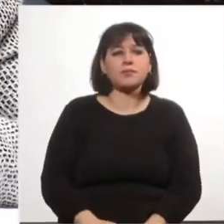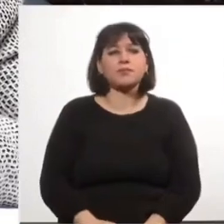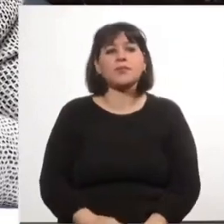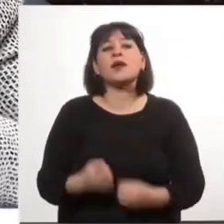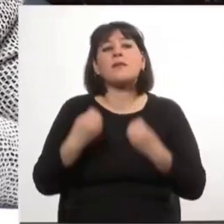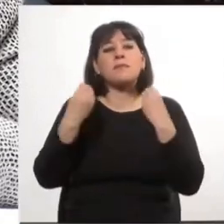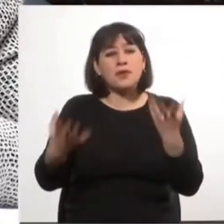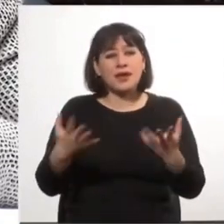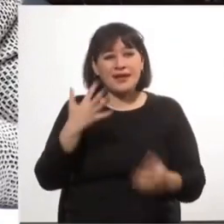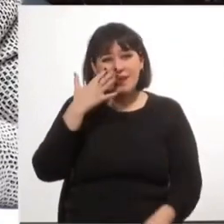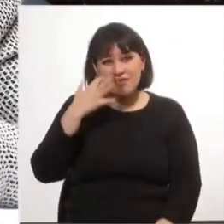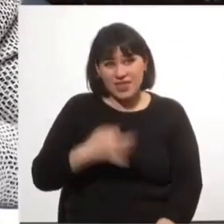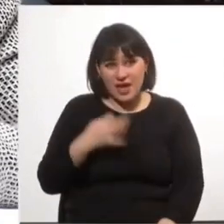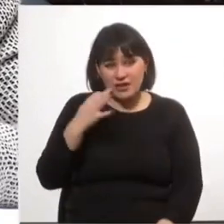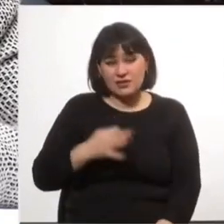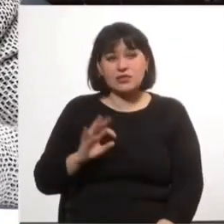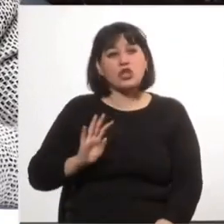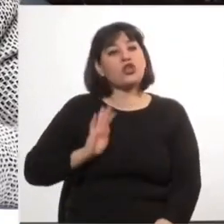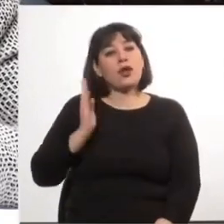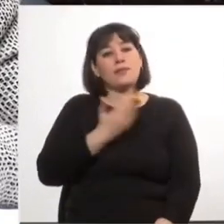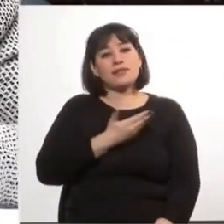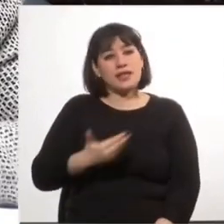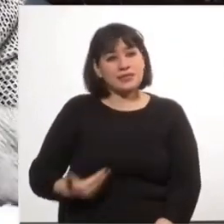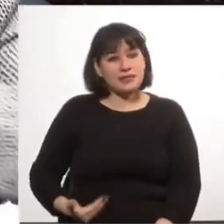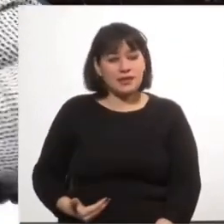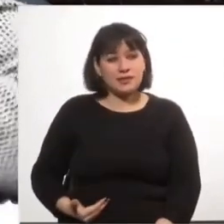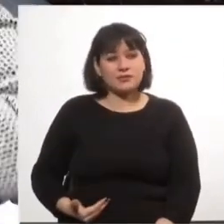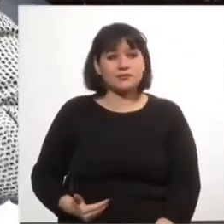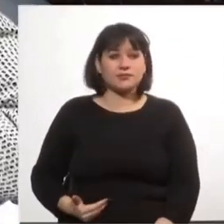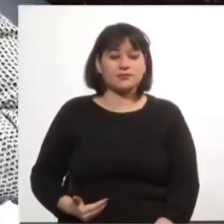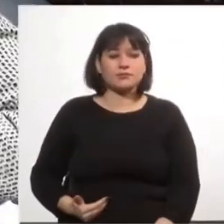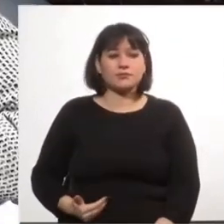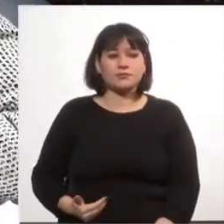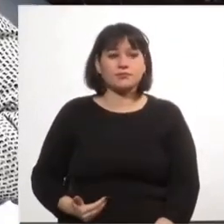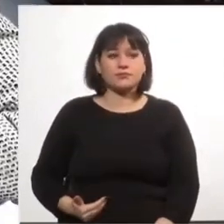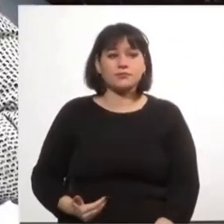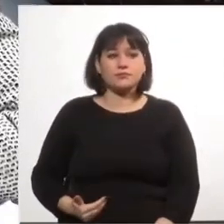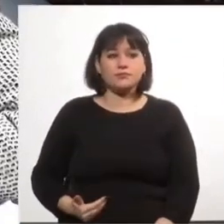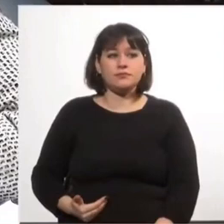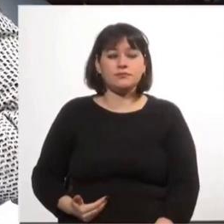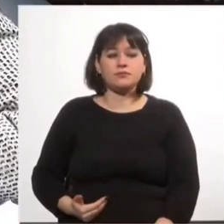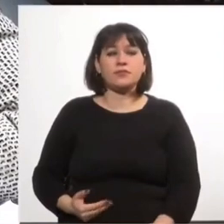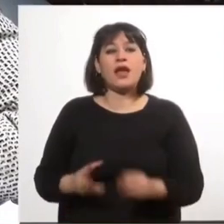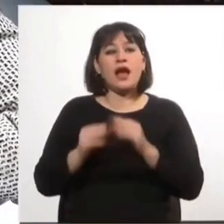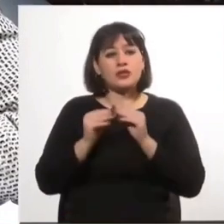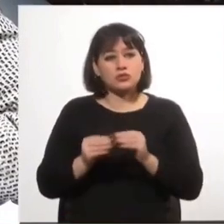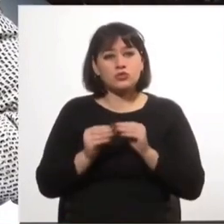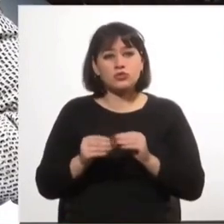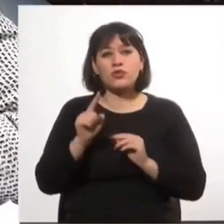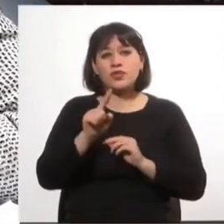la verdad, señora presidenta, que el asunto